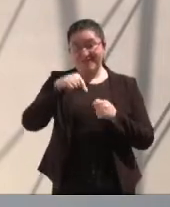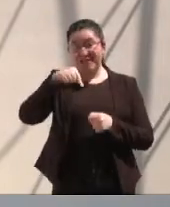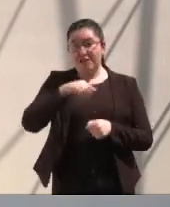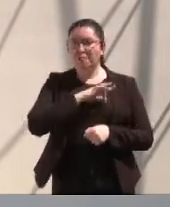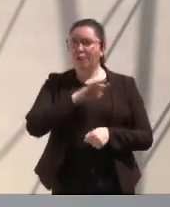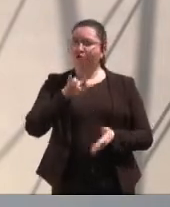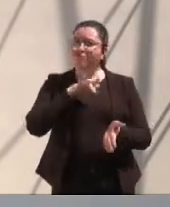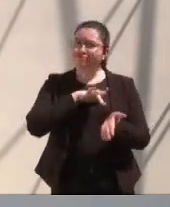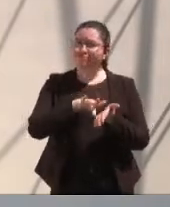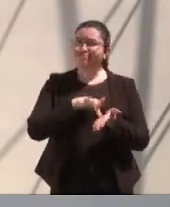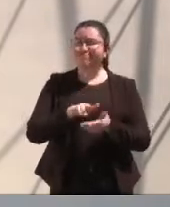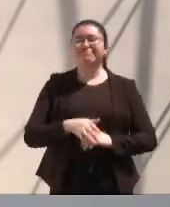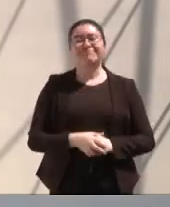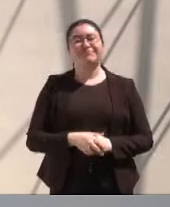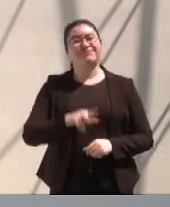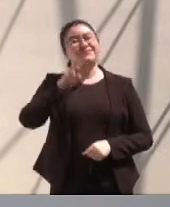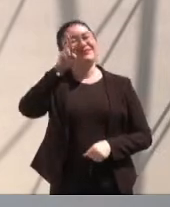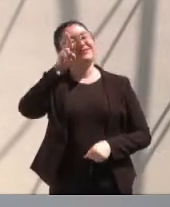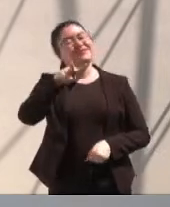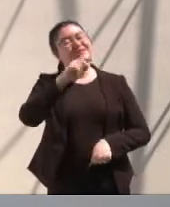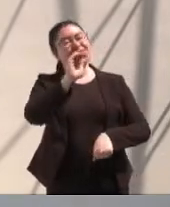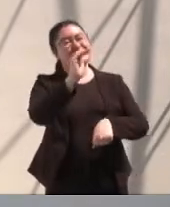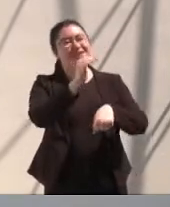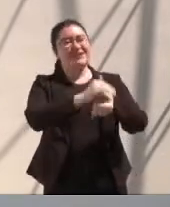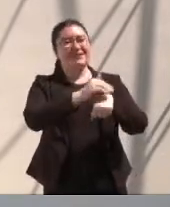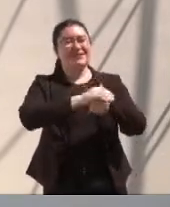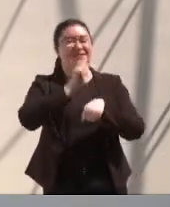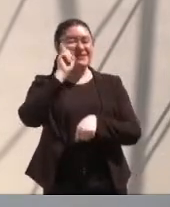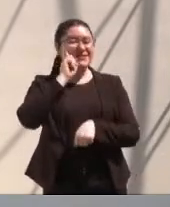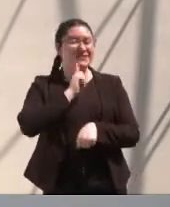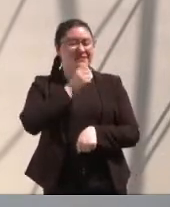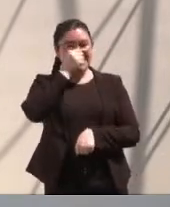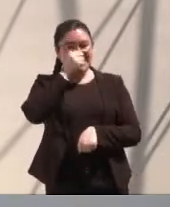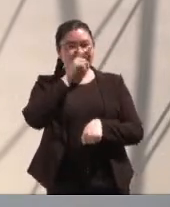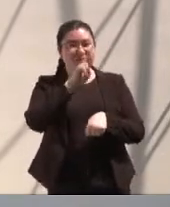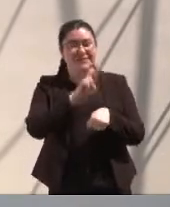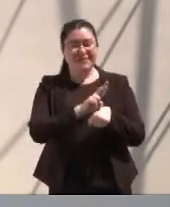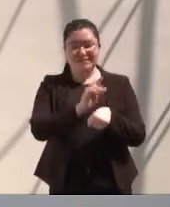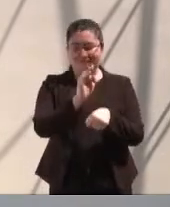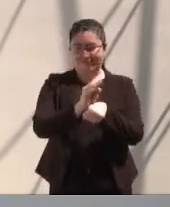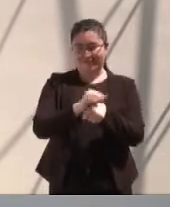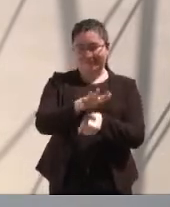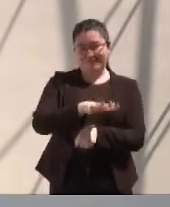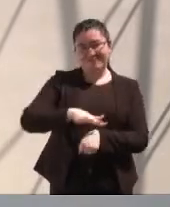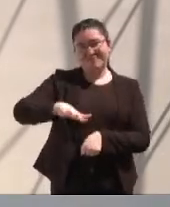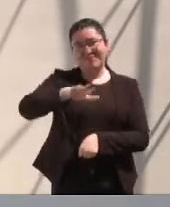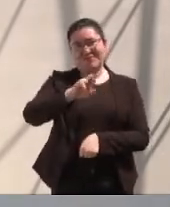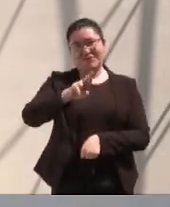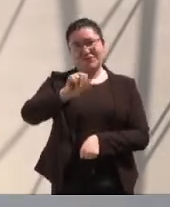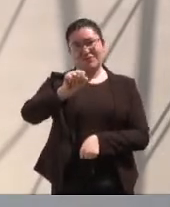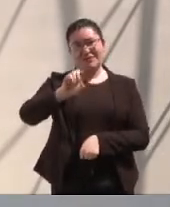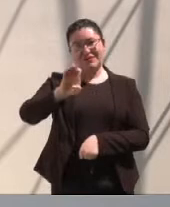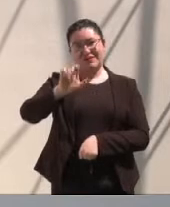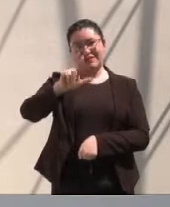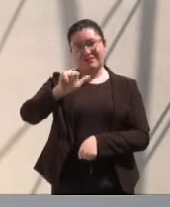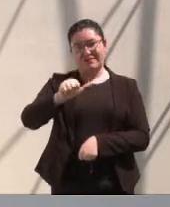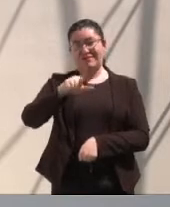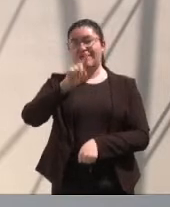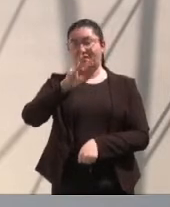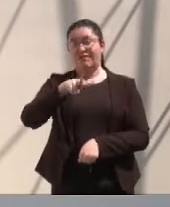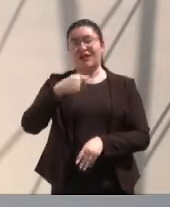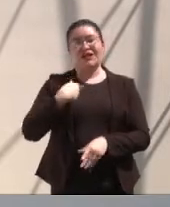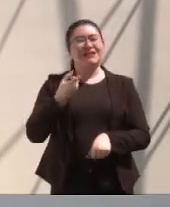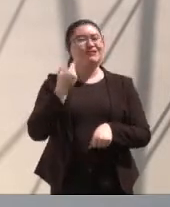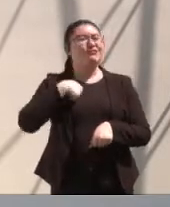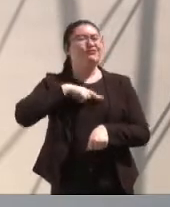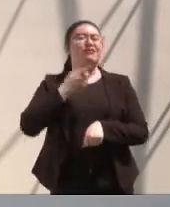distinción compartir este presidio con mi amiga y compañera secretaria de Seguridad y Protección Ciudadana, Rosicela Rodríguez, que ahí nos vemos todos los días